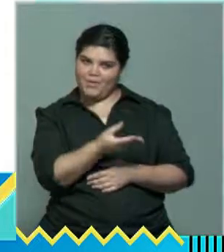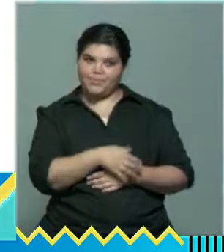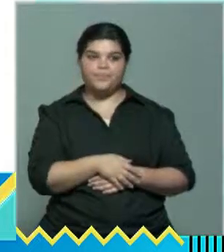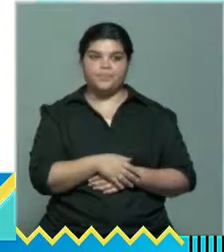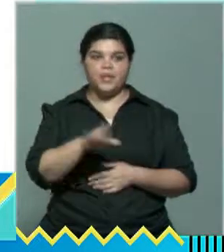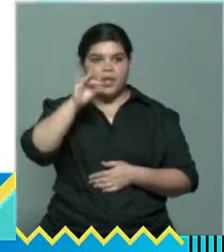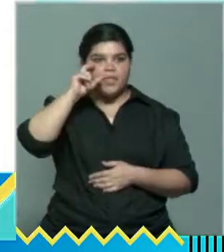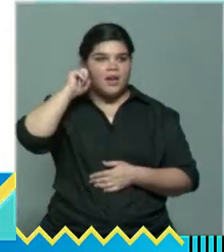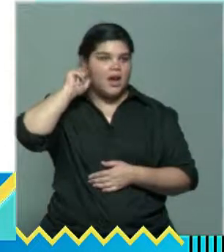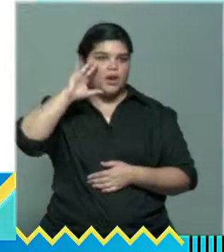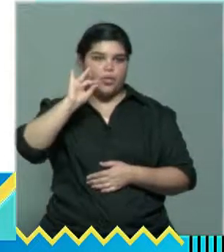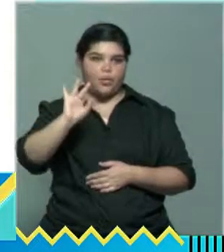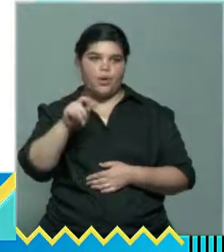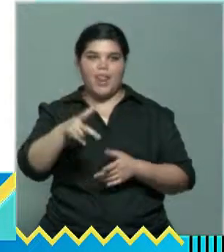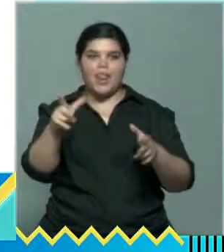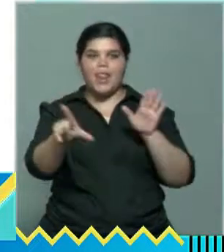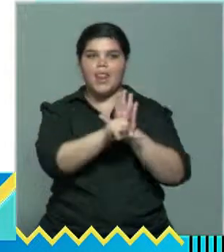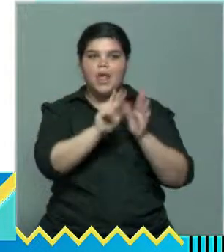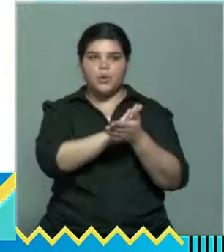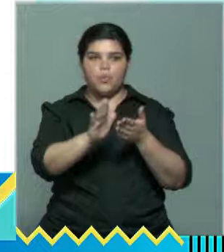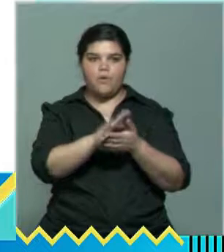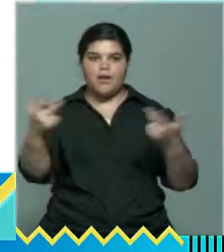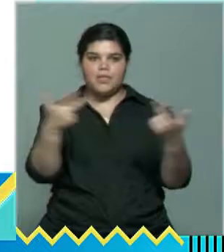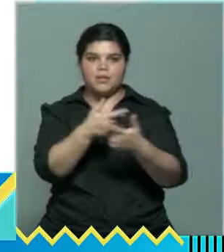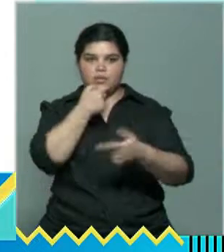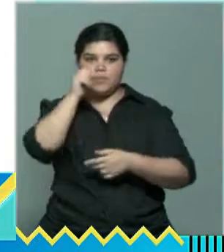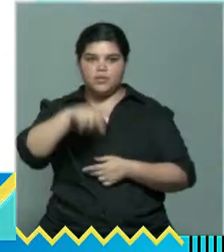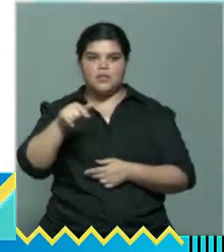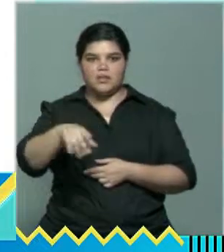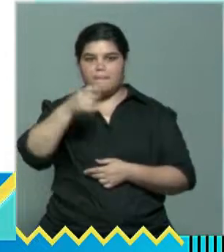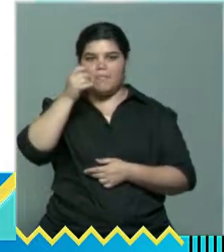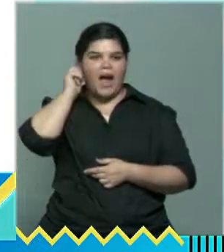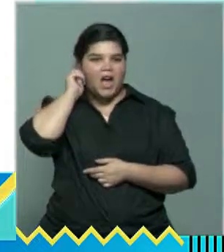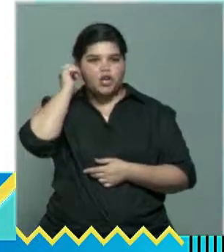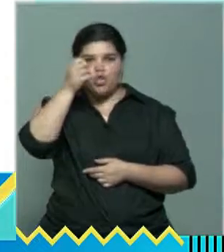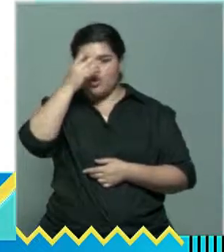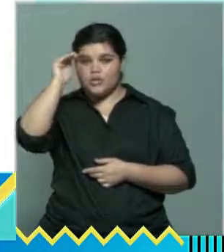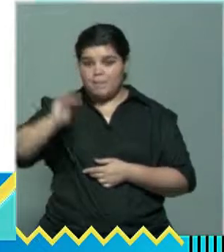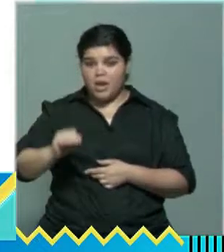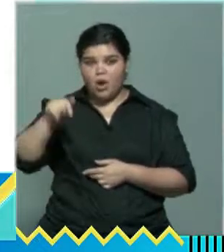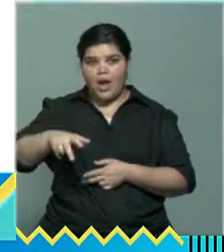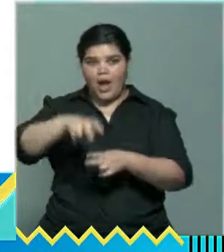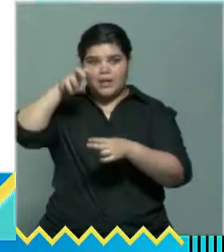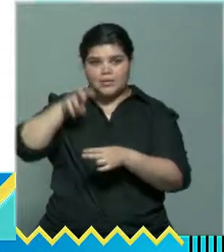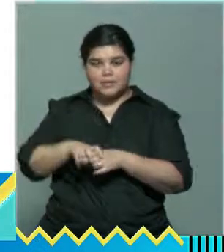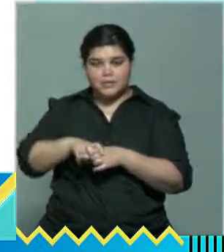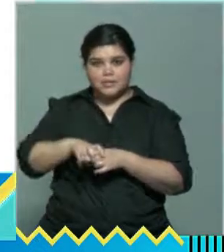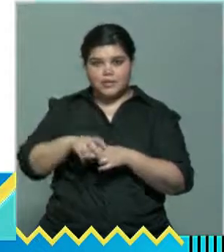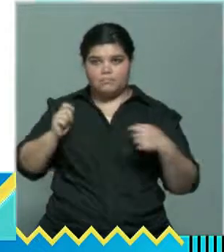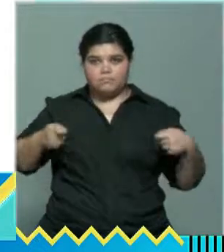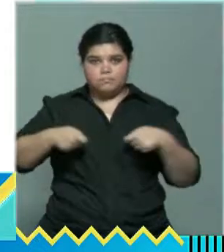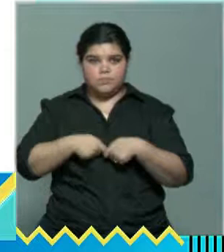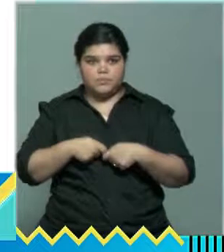dice, nueva ley de tránsito Mendoza, dice que menores de 12 años deben ir en sillitas en asientos de atrás. A